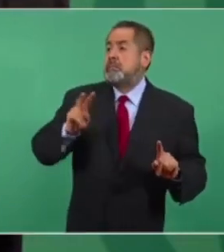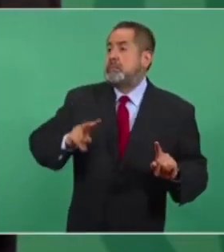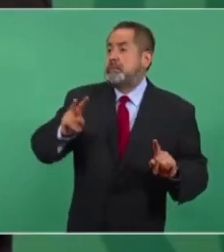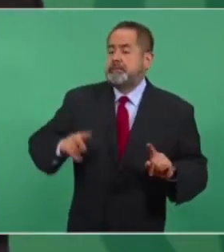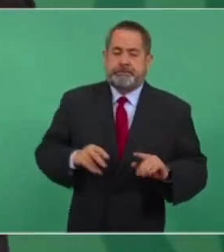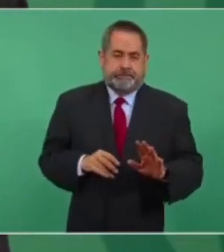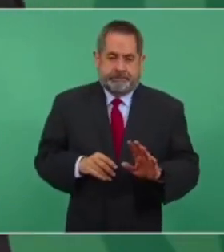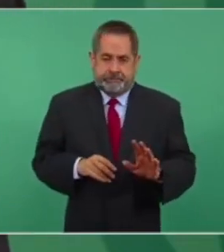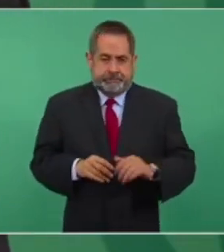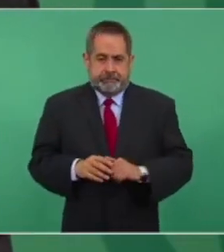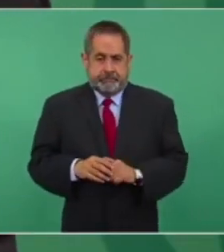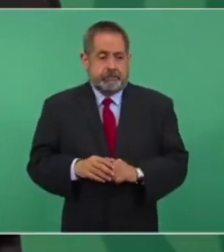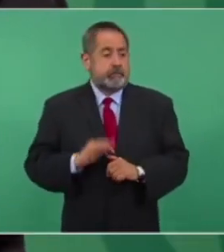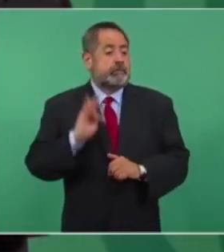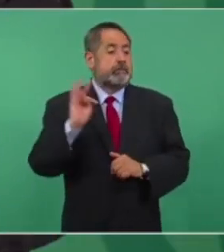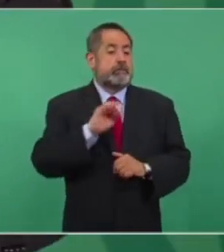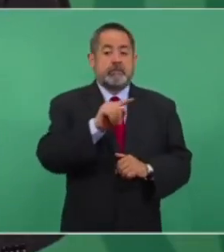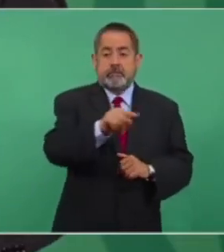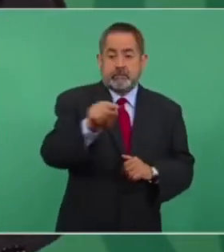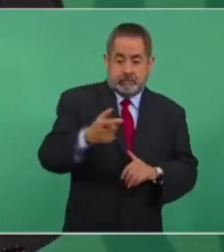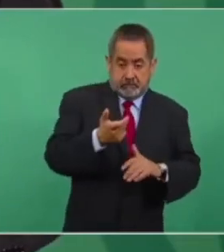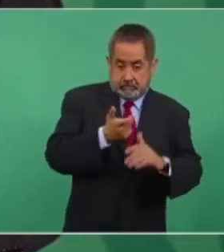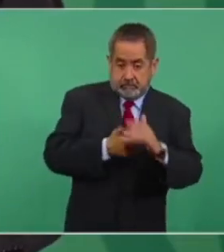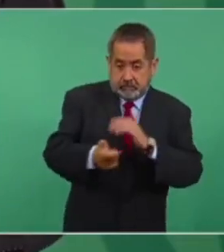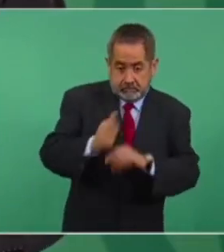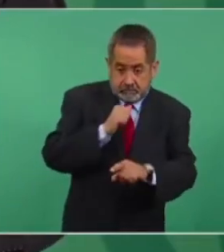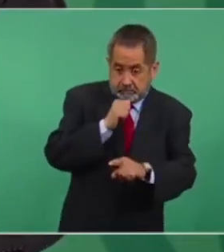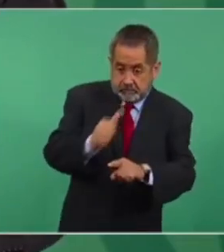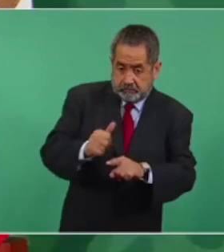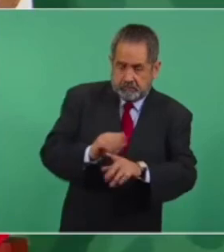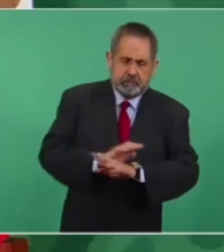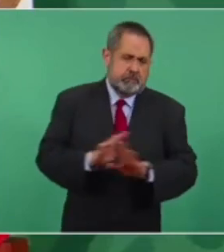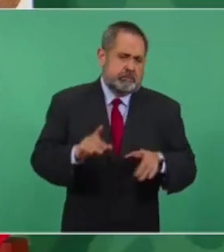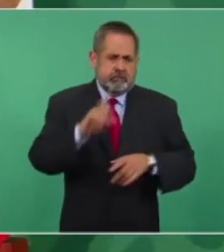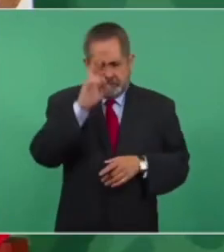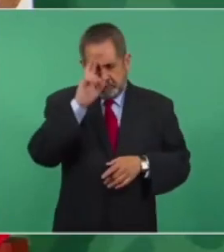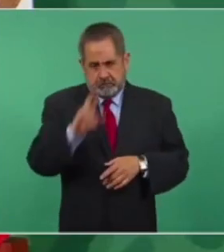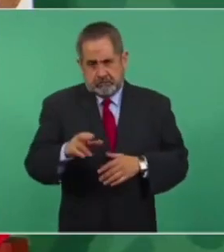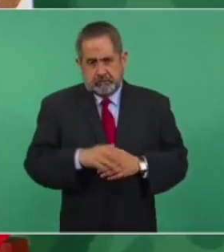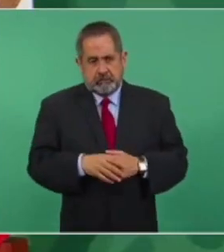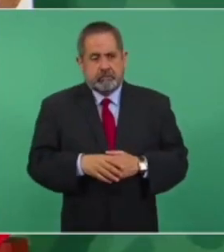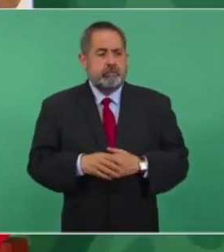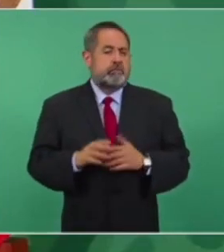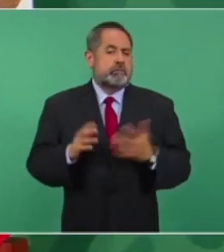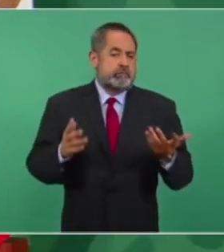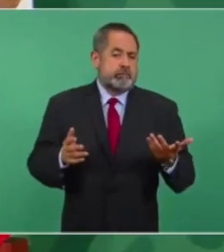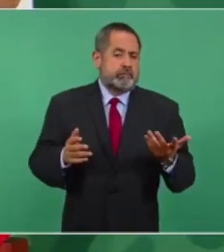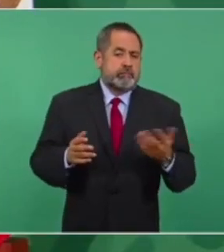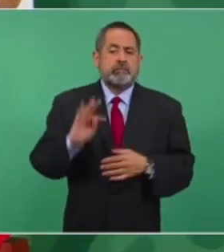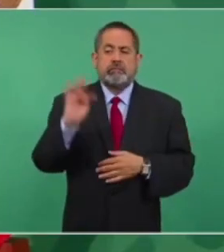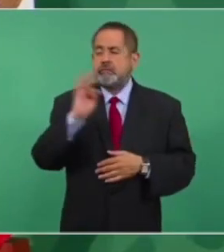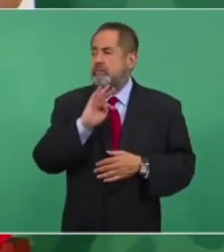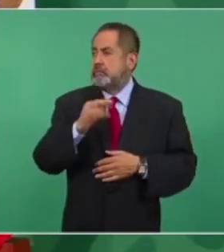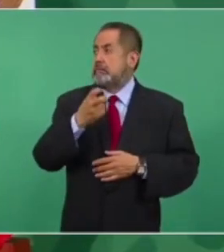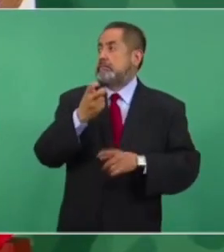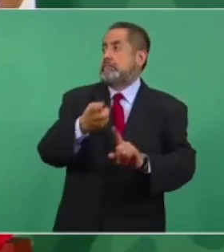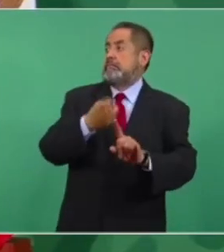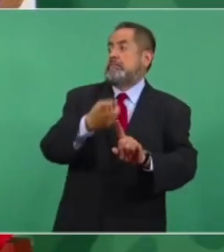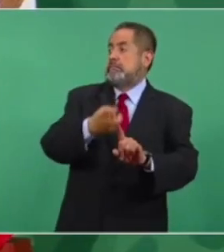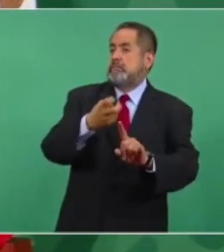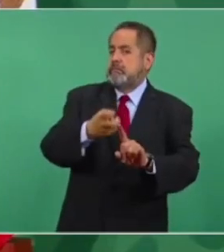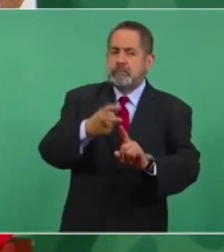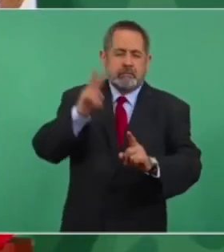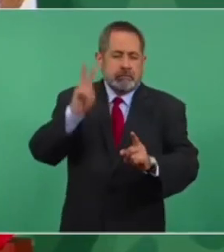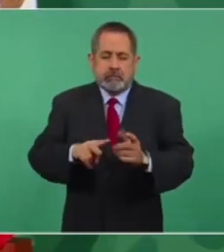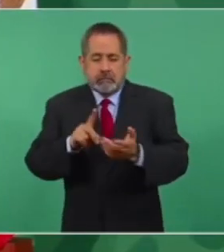no recibió dinero o el que está siendo víctima de una acusación